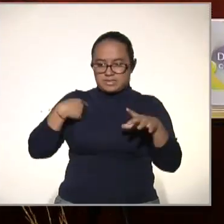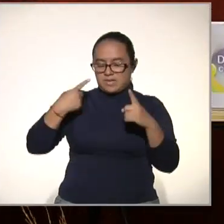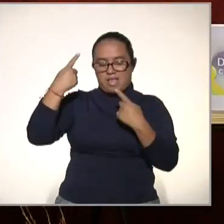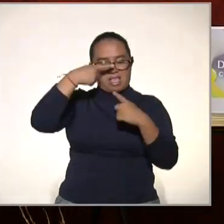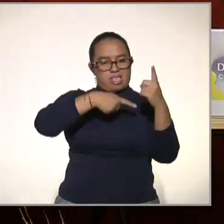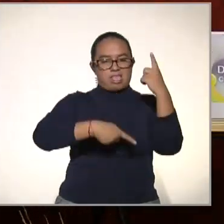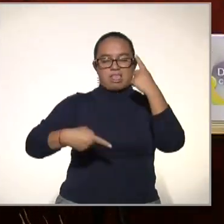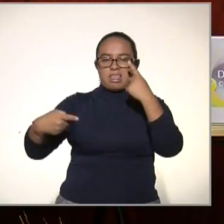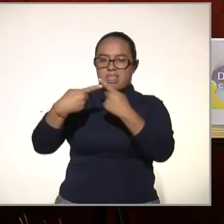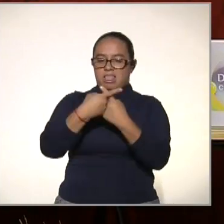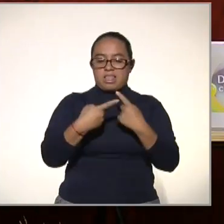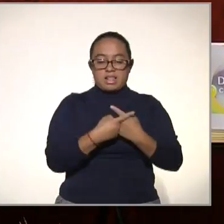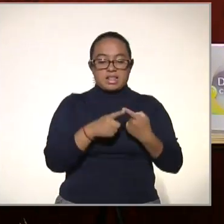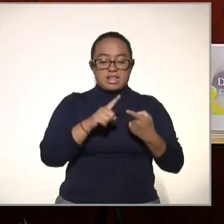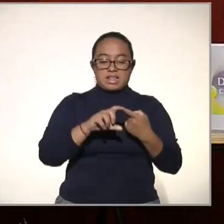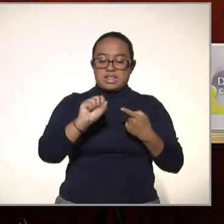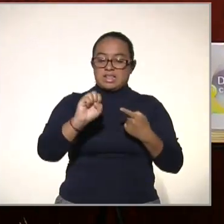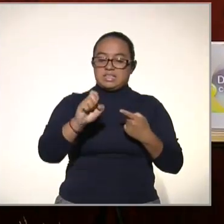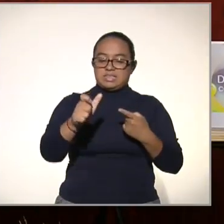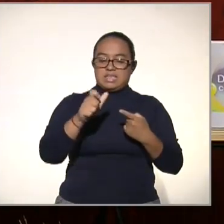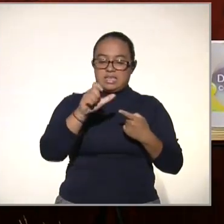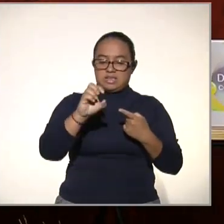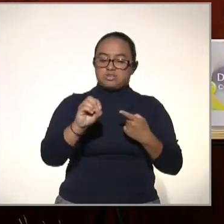pero sexo